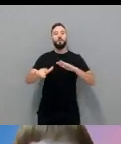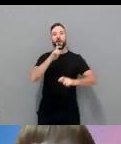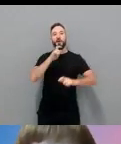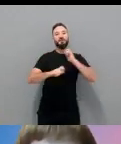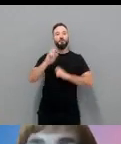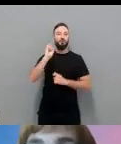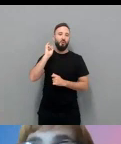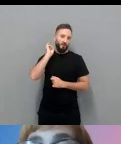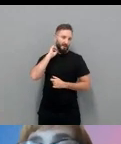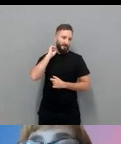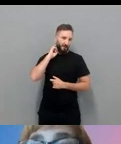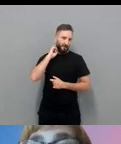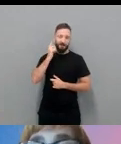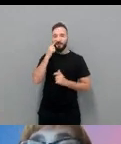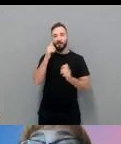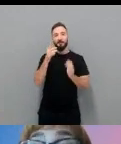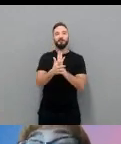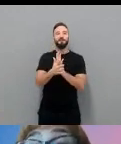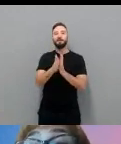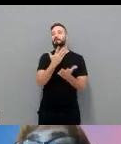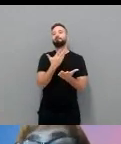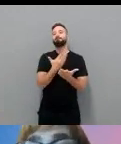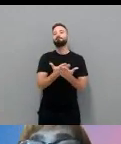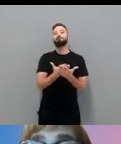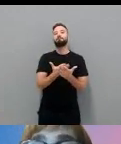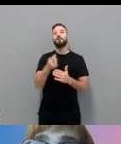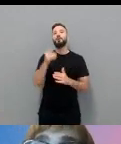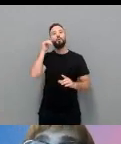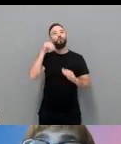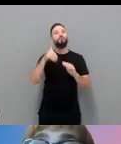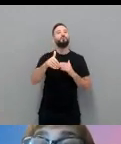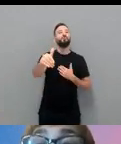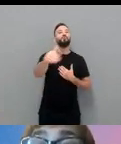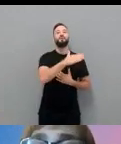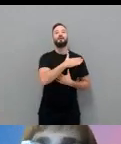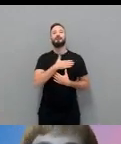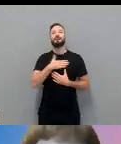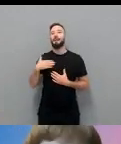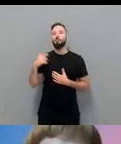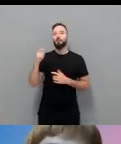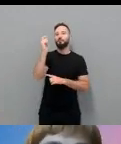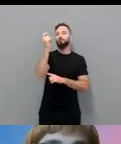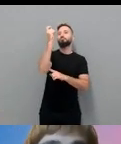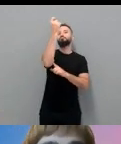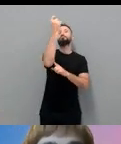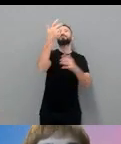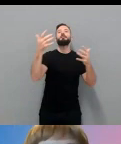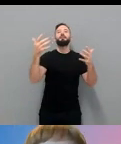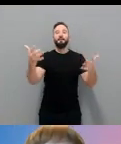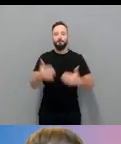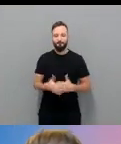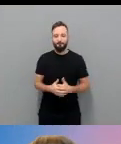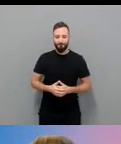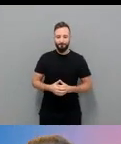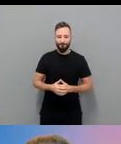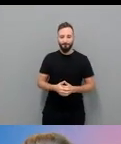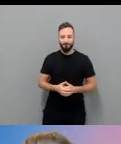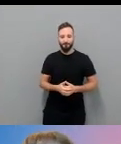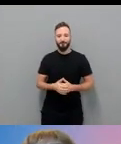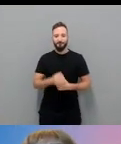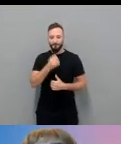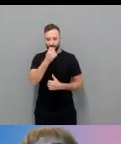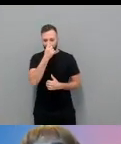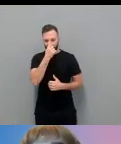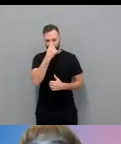sino constatar hacia dónde nos dirigimos y qué queremos lograr en este sentido.